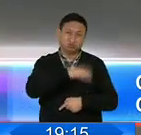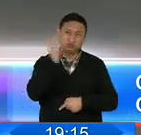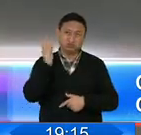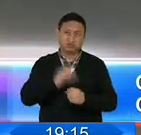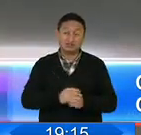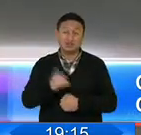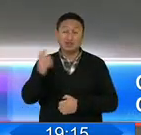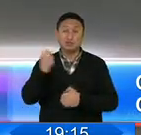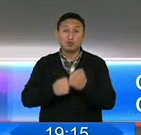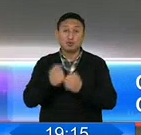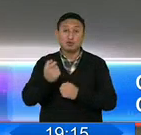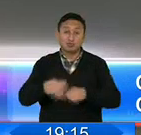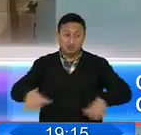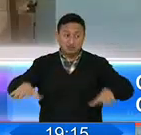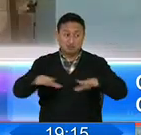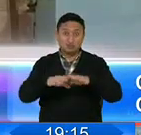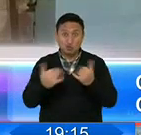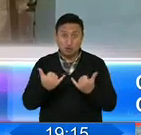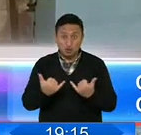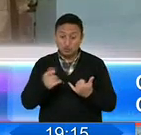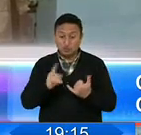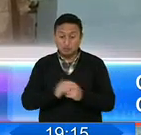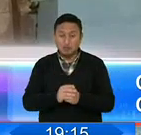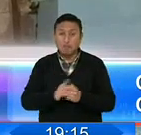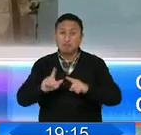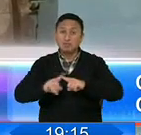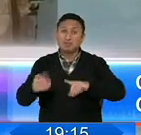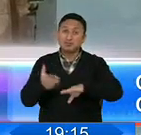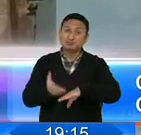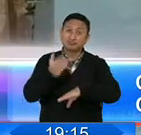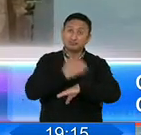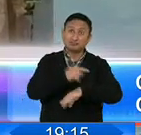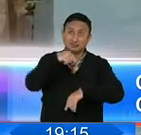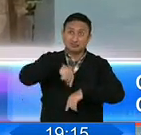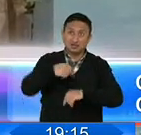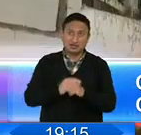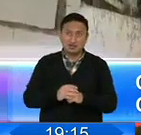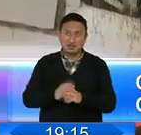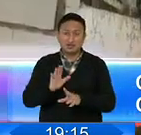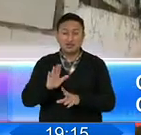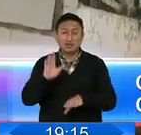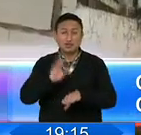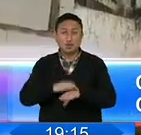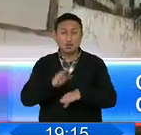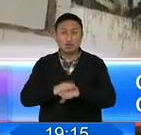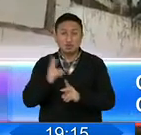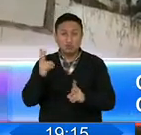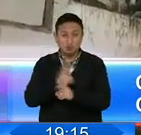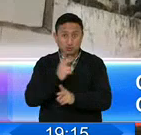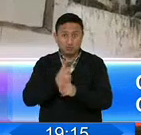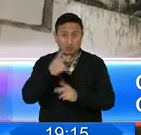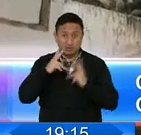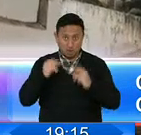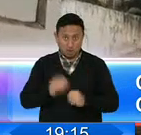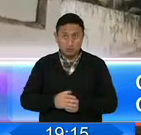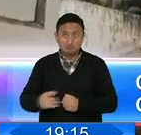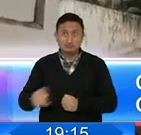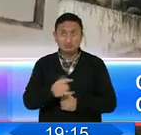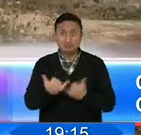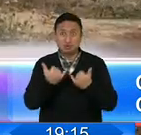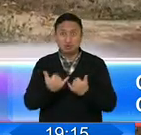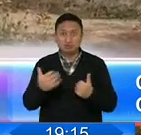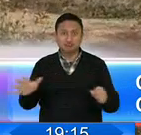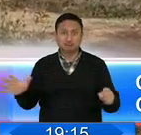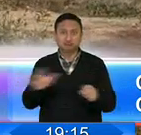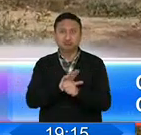del espacio no es actual. Sin embargo, en los últimos días, ante la grave crisis sanitaria que atraviesa el país, el panteón llegó a colapsarse con